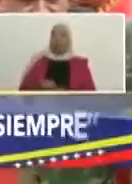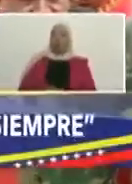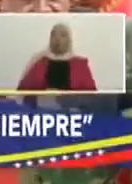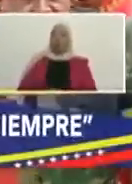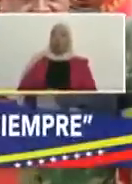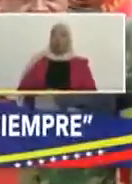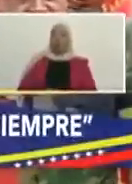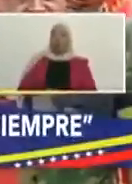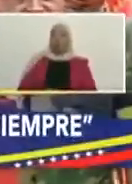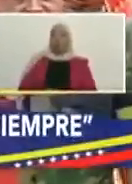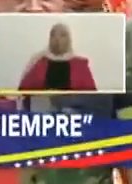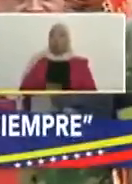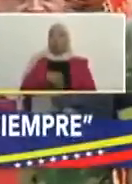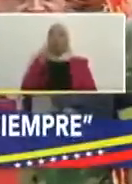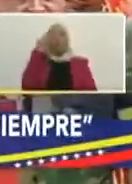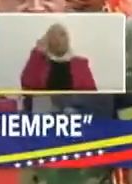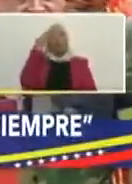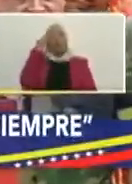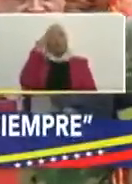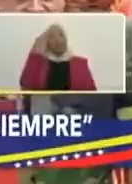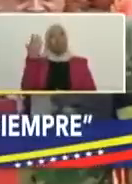¿Y ustedes saben por qué?